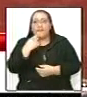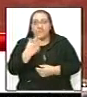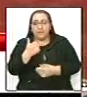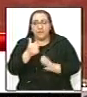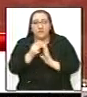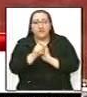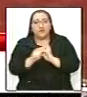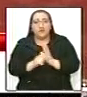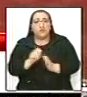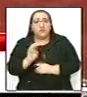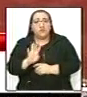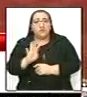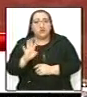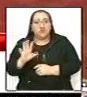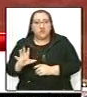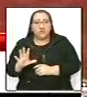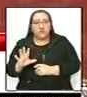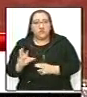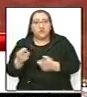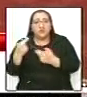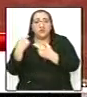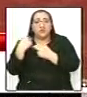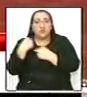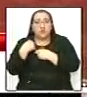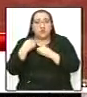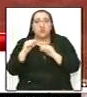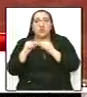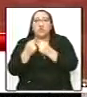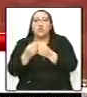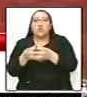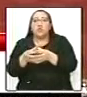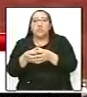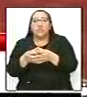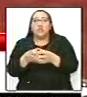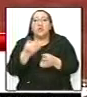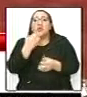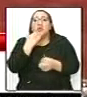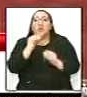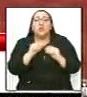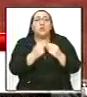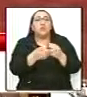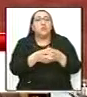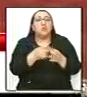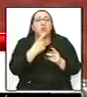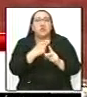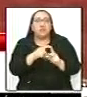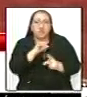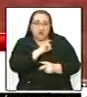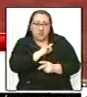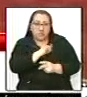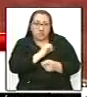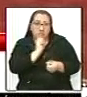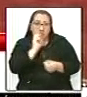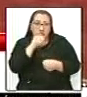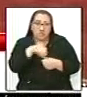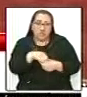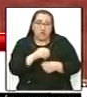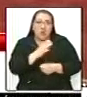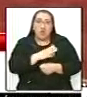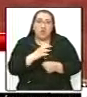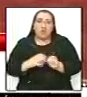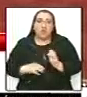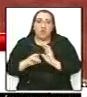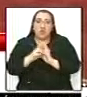artículo 45, responsabilidades sectoriales. Los sectores e instituciones involucradas y los gobiernos